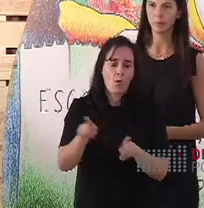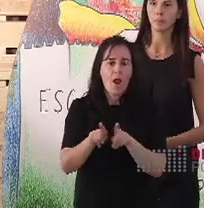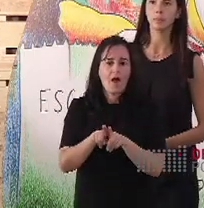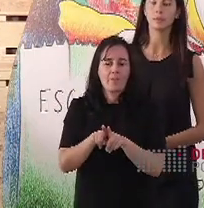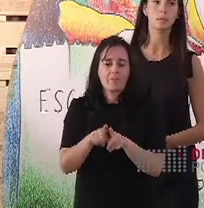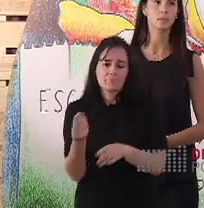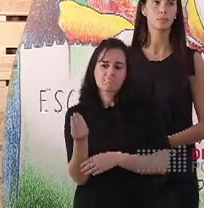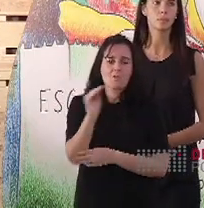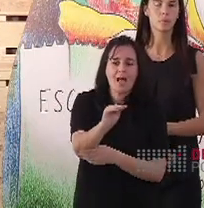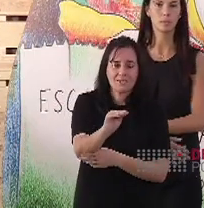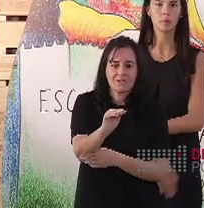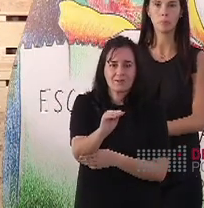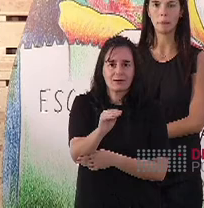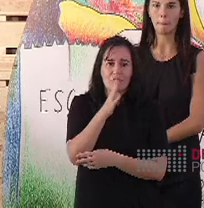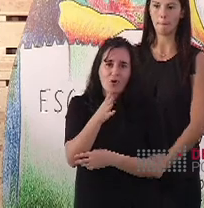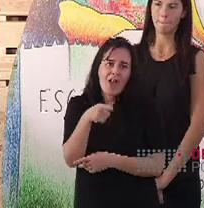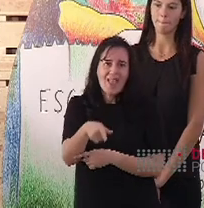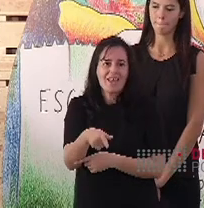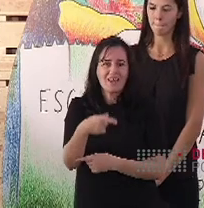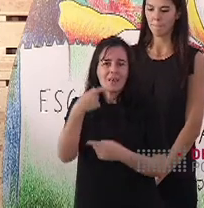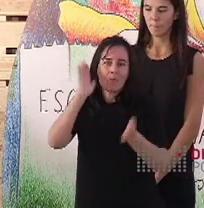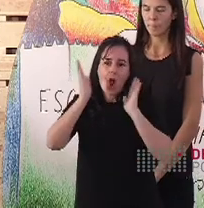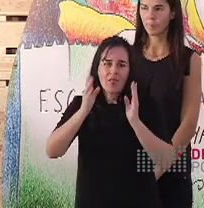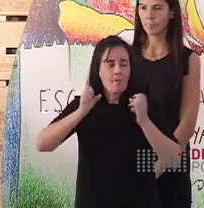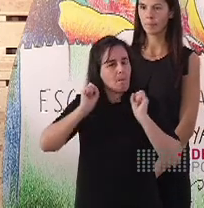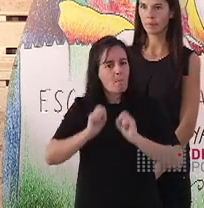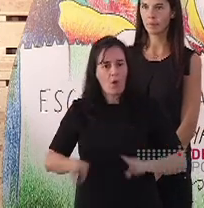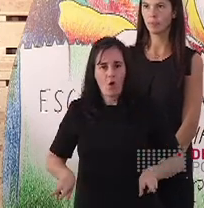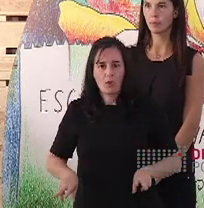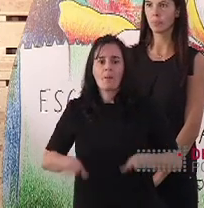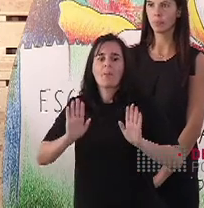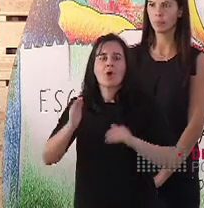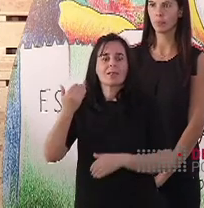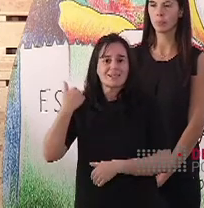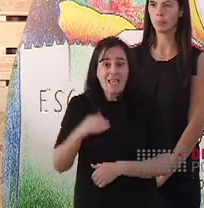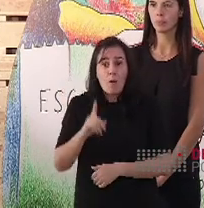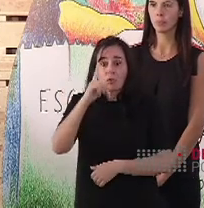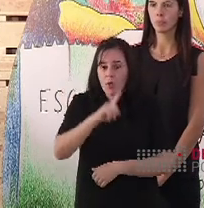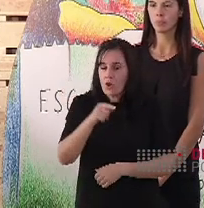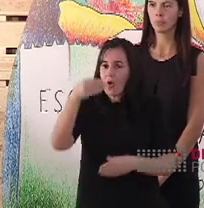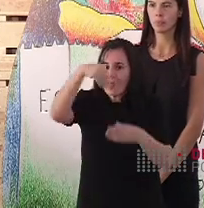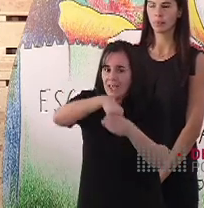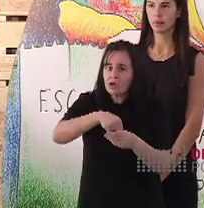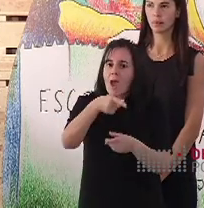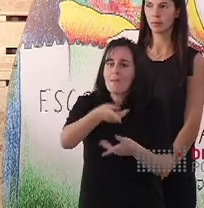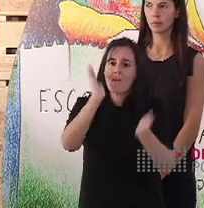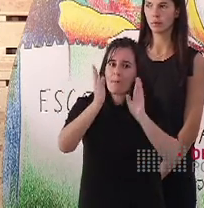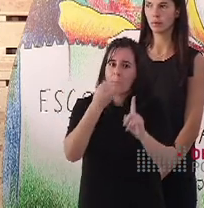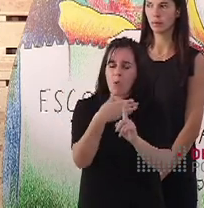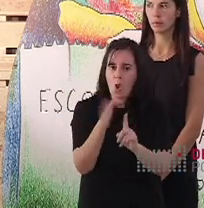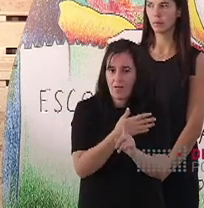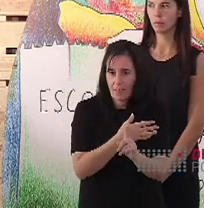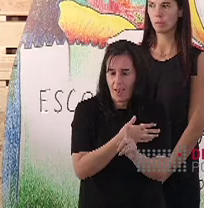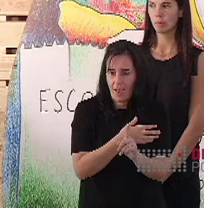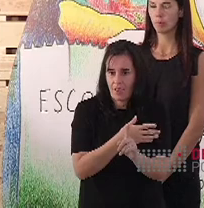hai un riesgo maior de sufrir máis violencias, non? Pero xa de por sí a prostitución é unha violencia. E o feito de que non se